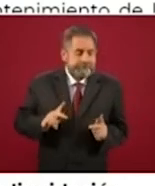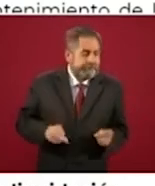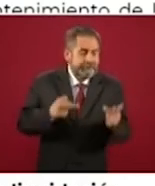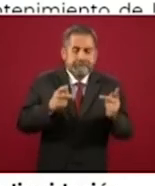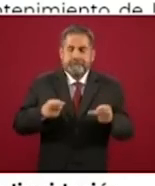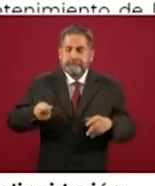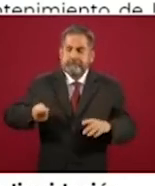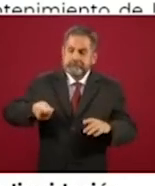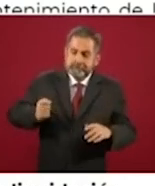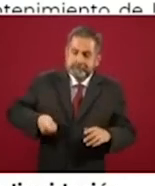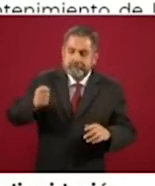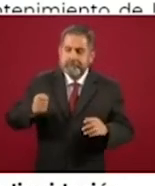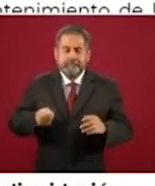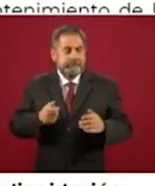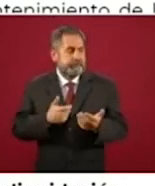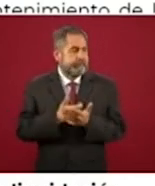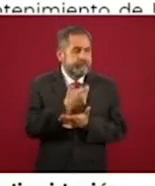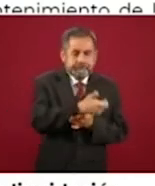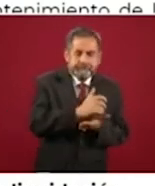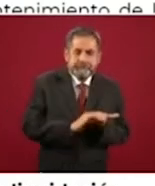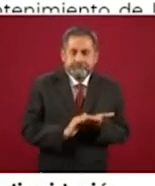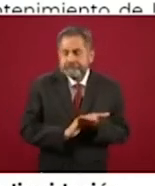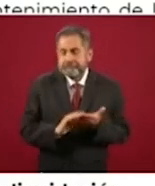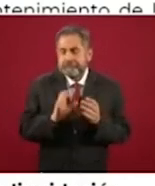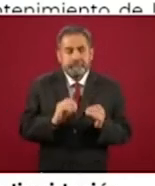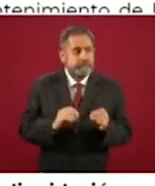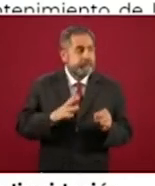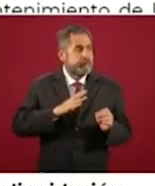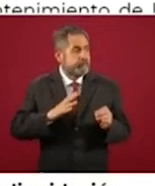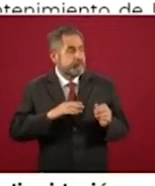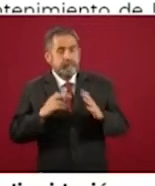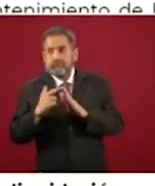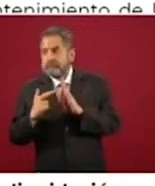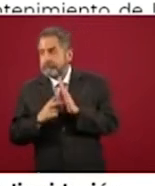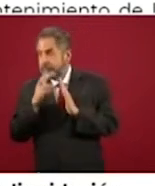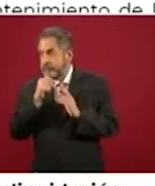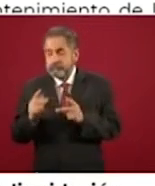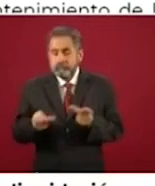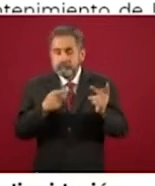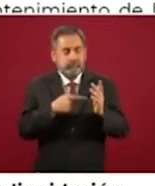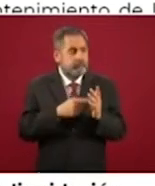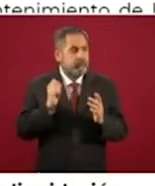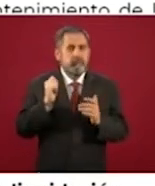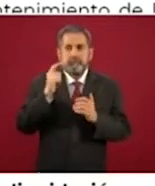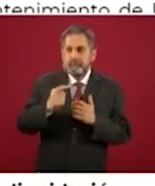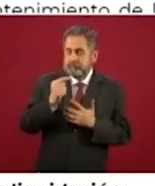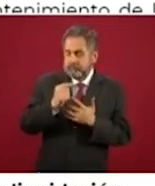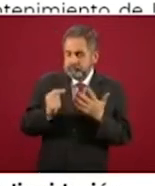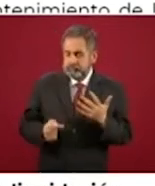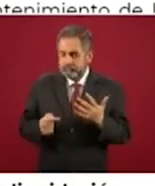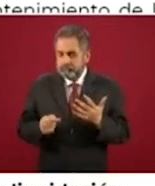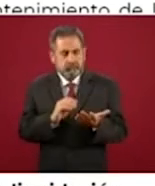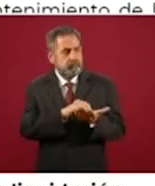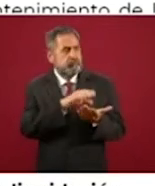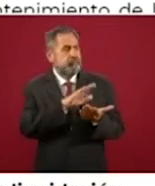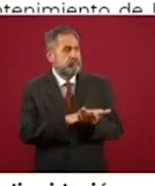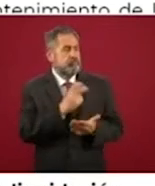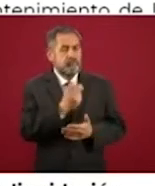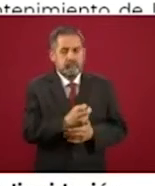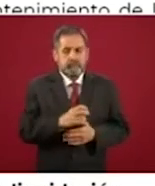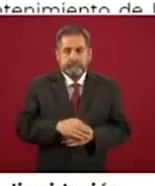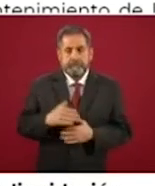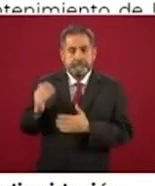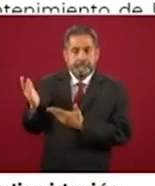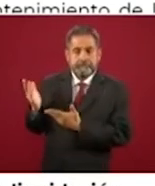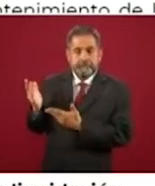subastar, liquidar o que existen restricciones comerciales o algunas complicaciones. Por lo tanto,